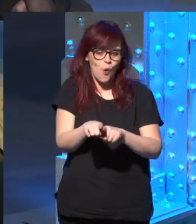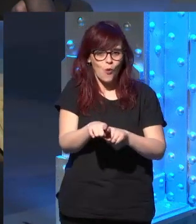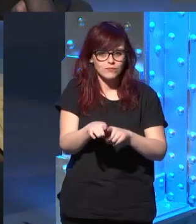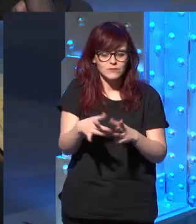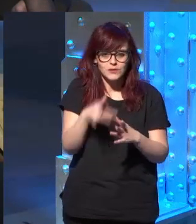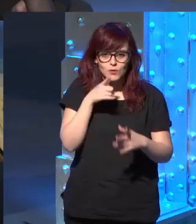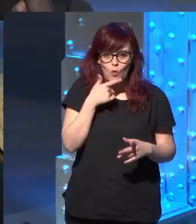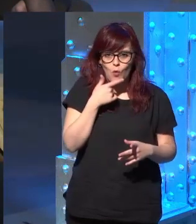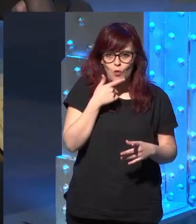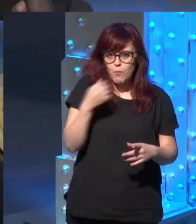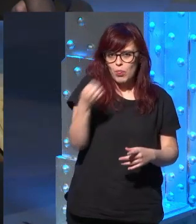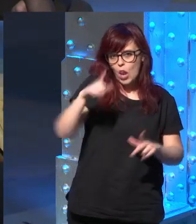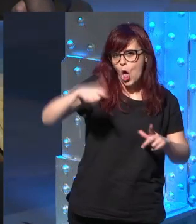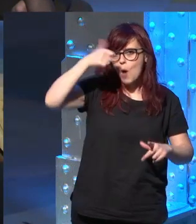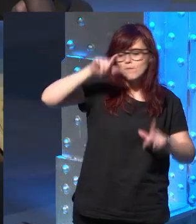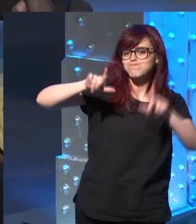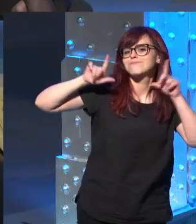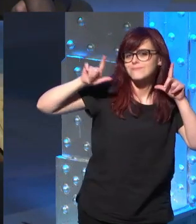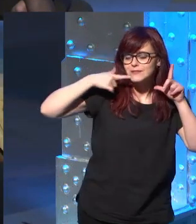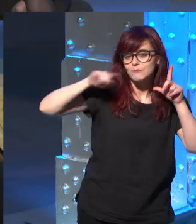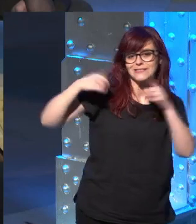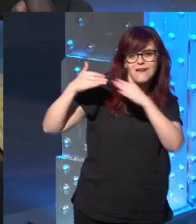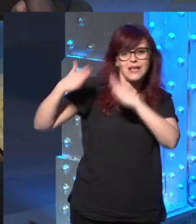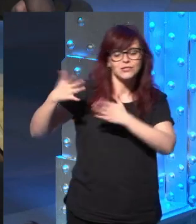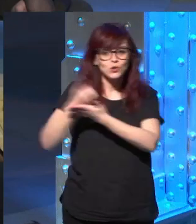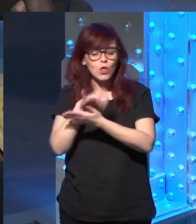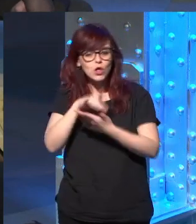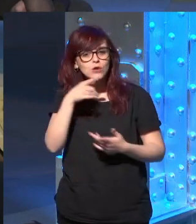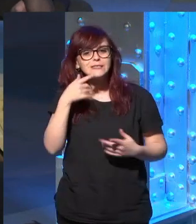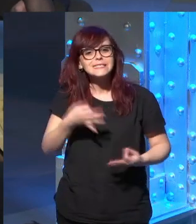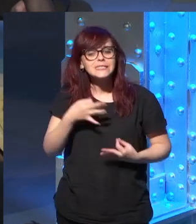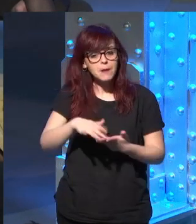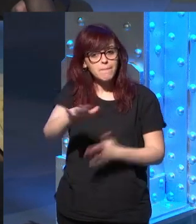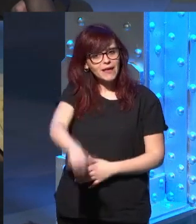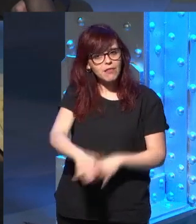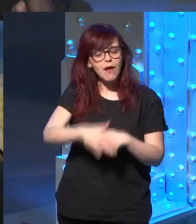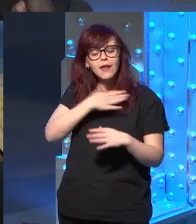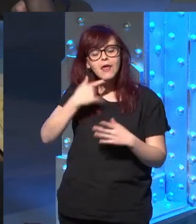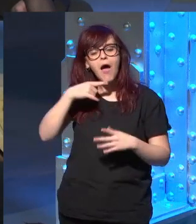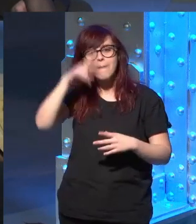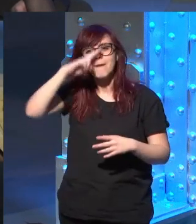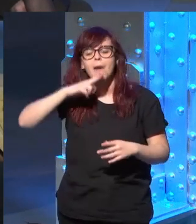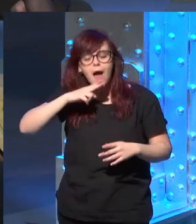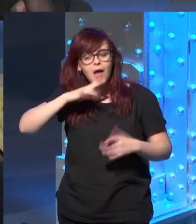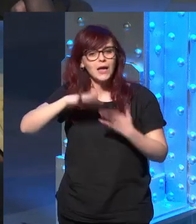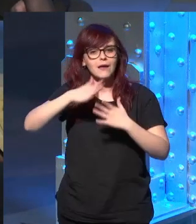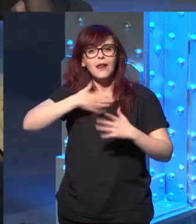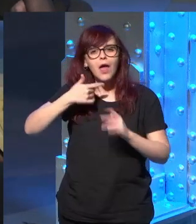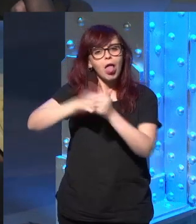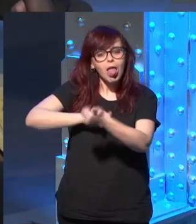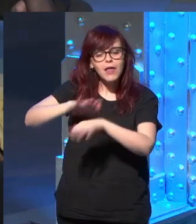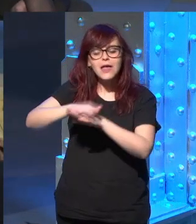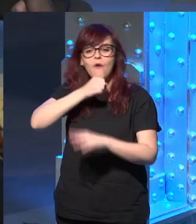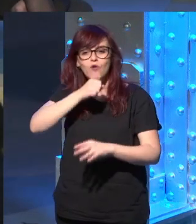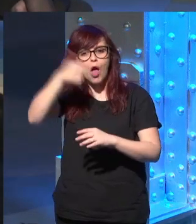de reivindicarme, porque yo siempre desde pequeña quería ser como mi abuelo y como mi padre. Y cuando tuve 17, 18